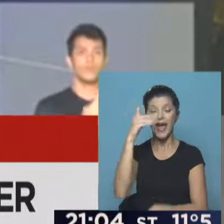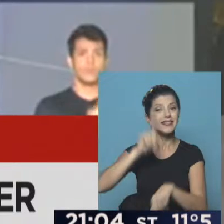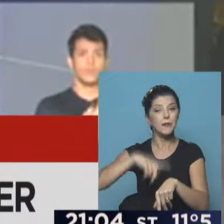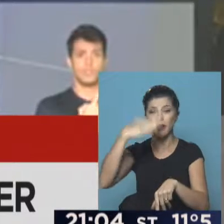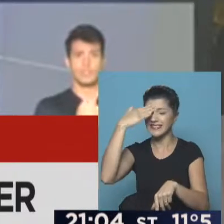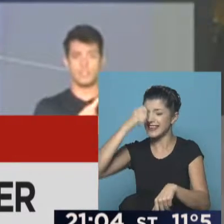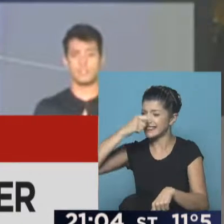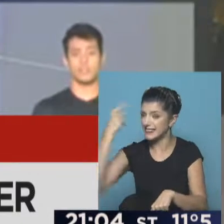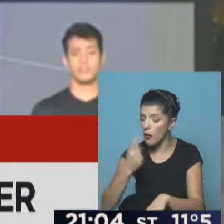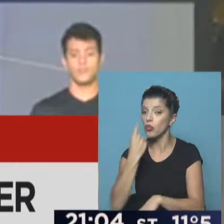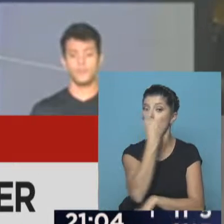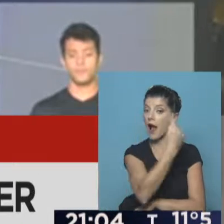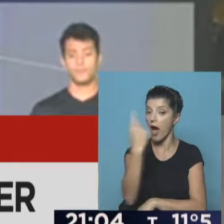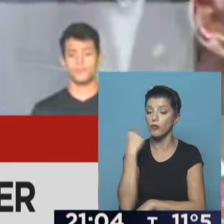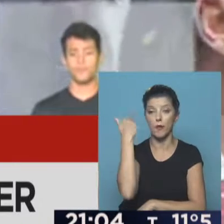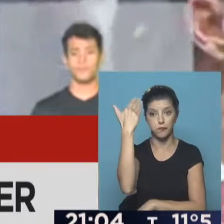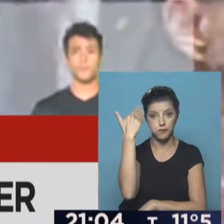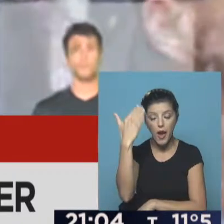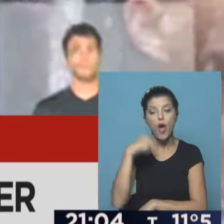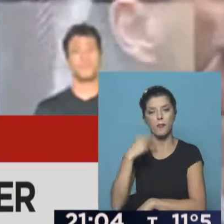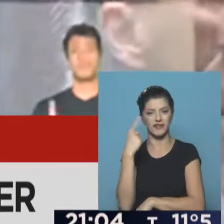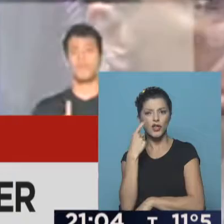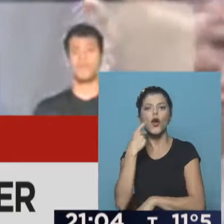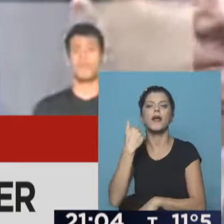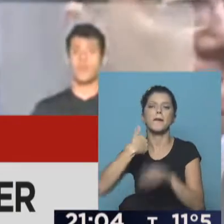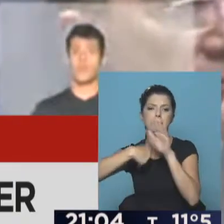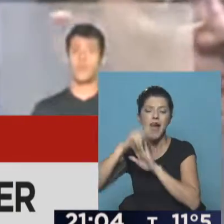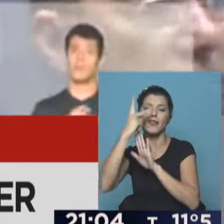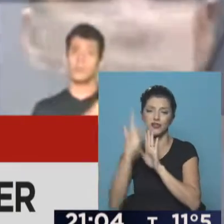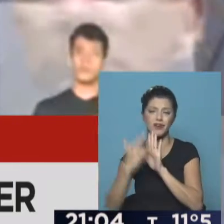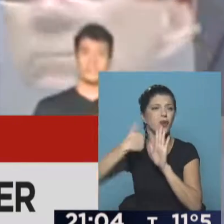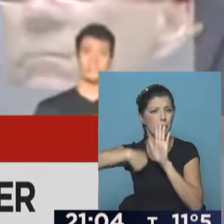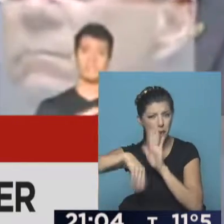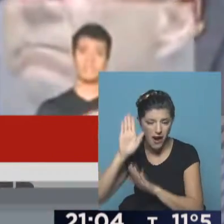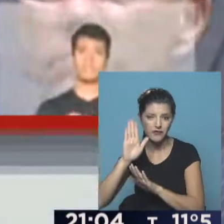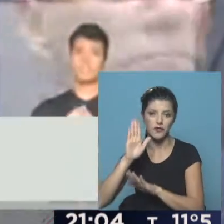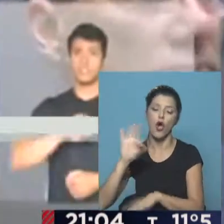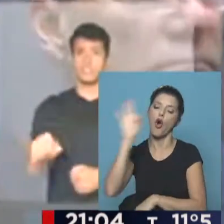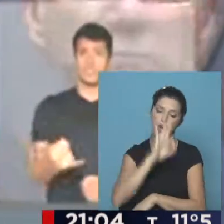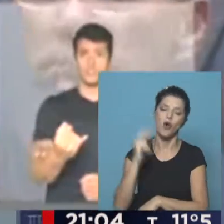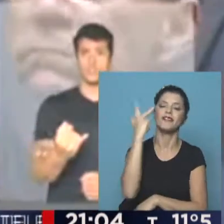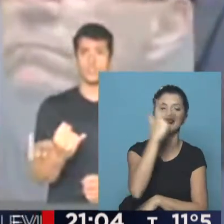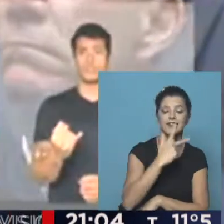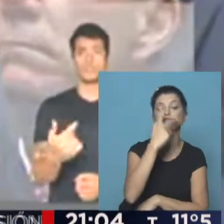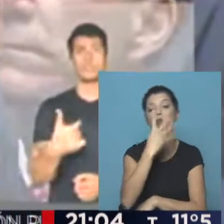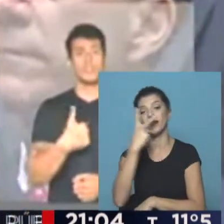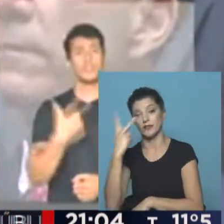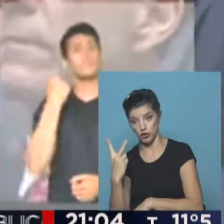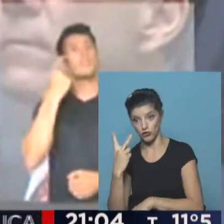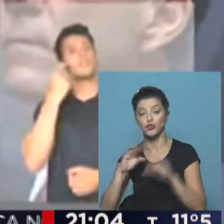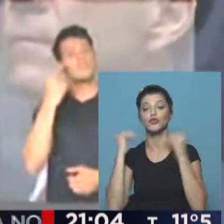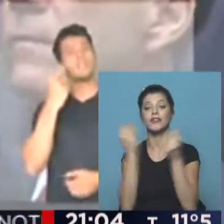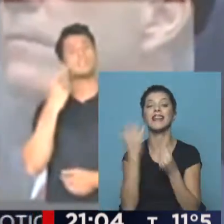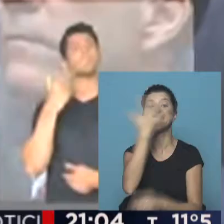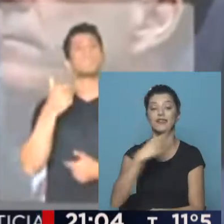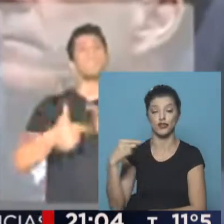solamente, tras constatarse que había un quórum superior al exigido de 2/3 o 342 de los 513 diputados de